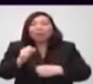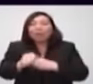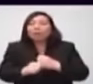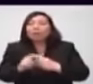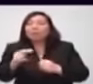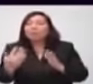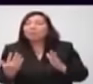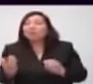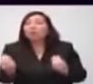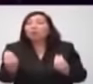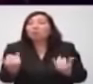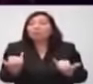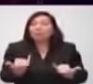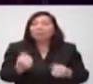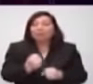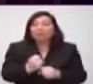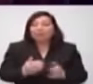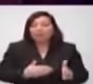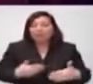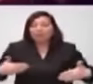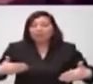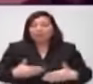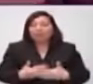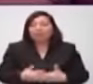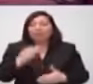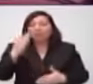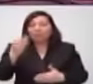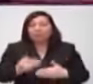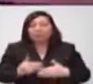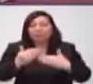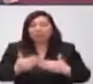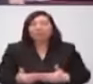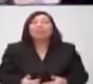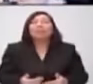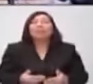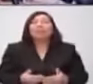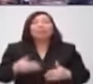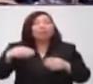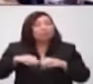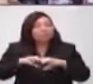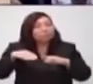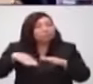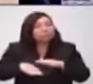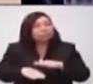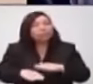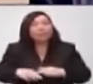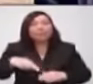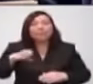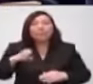2015, cómo estamos ejecutando los corredores viales y las futuras ampliaciones del Metropolitano. Por favor, la